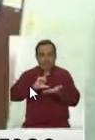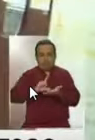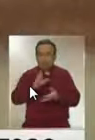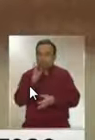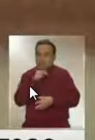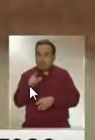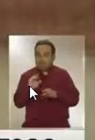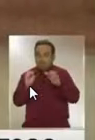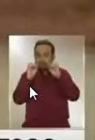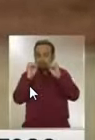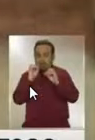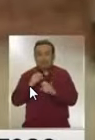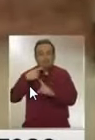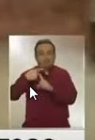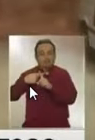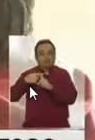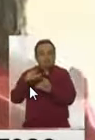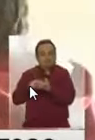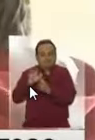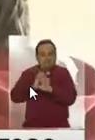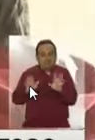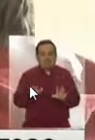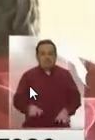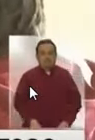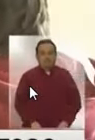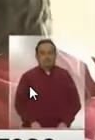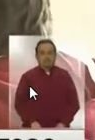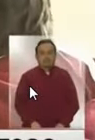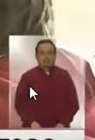presenta contagios por COVID-19.